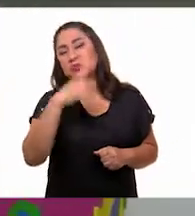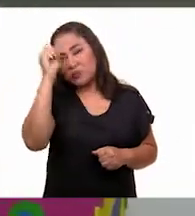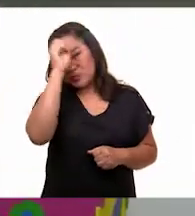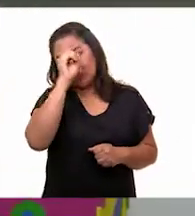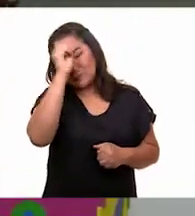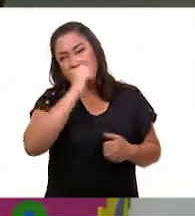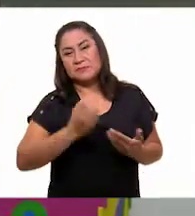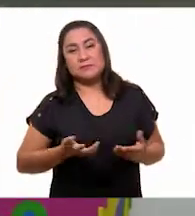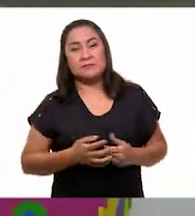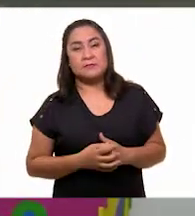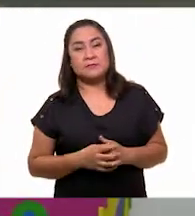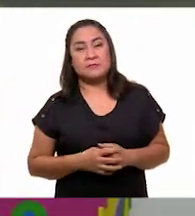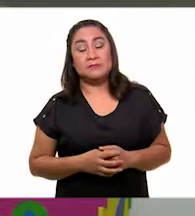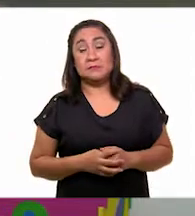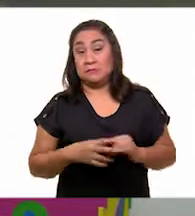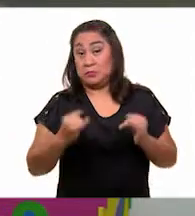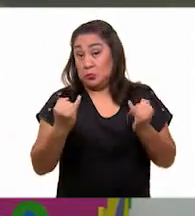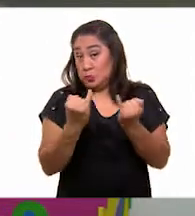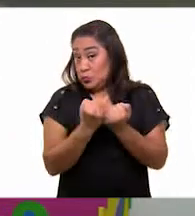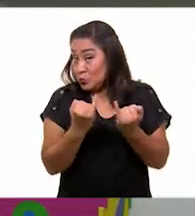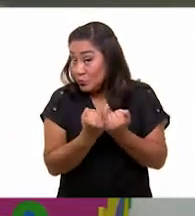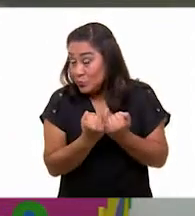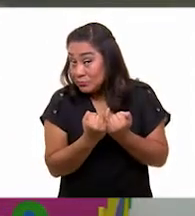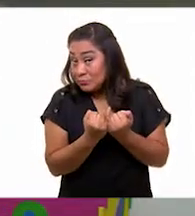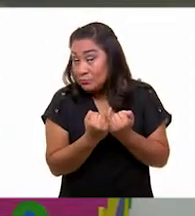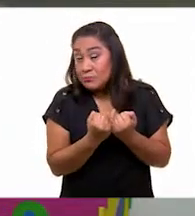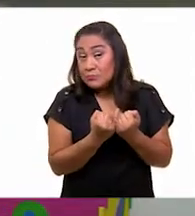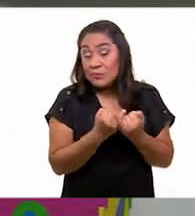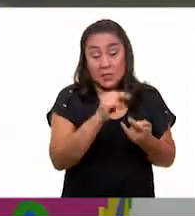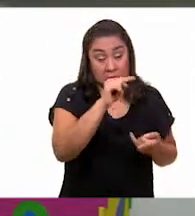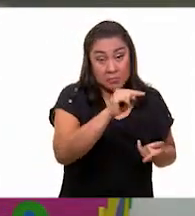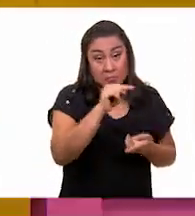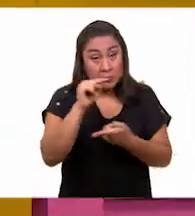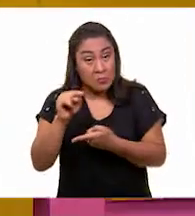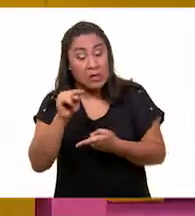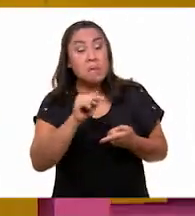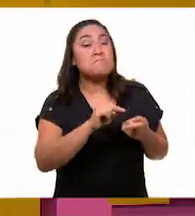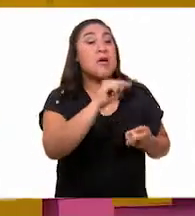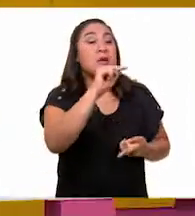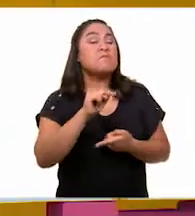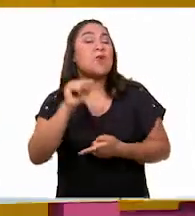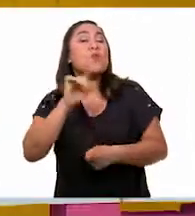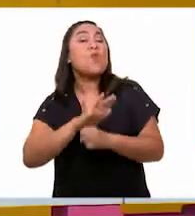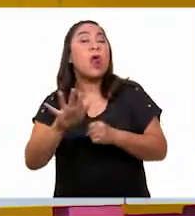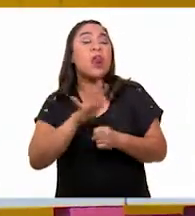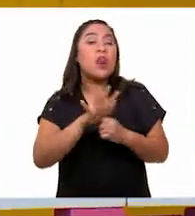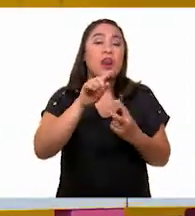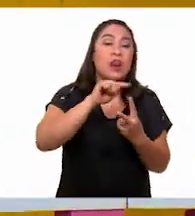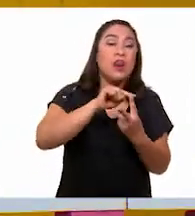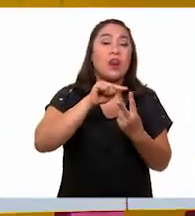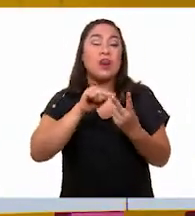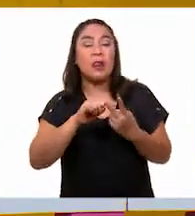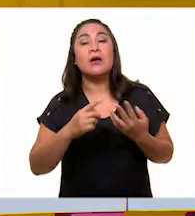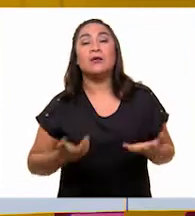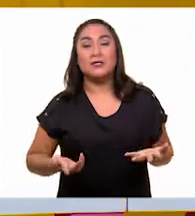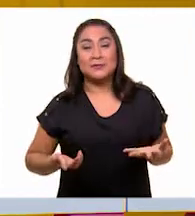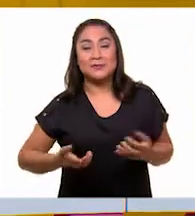niños? ¿Ocurrirá exactamente lo mismo? ¿Qué botella tendrá más? ¿La botella más alta o la botella más chaparrita?